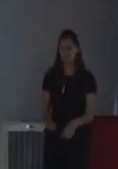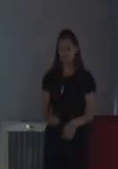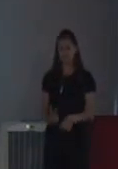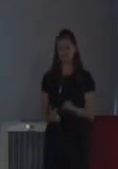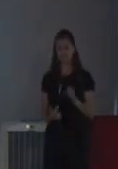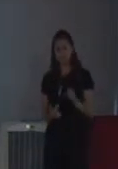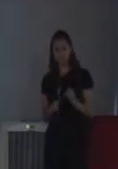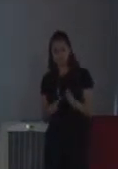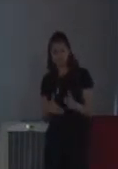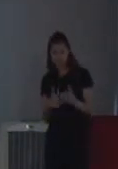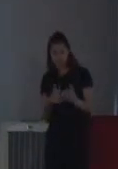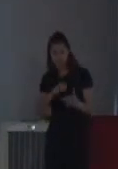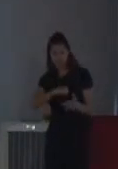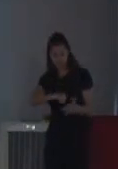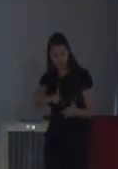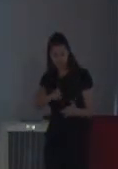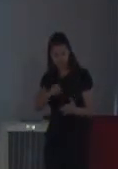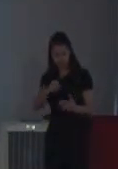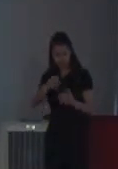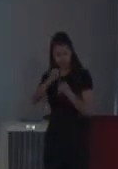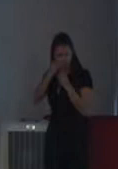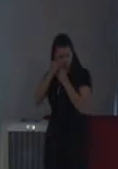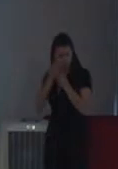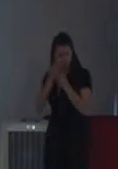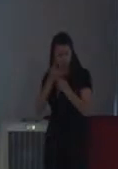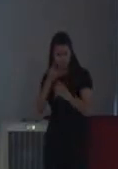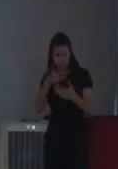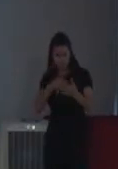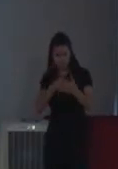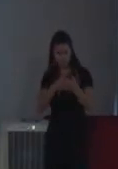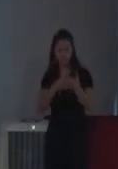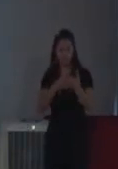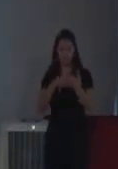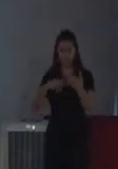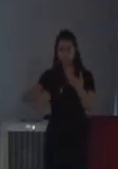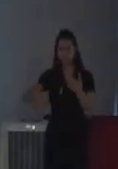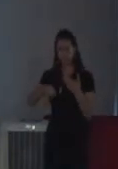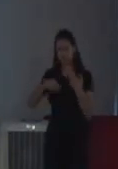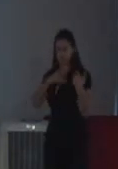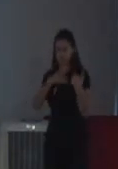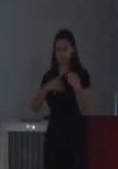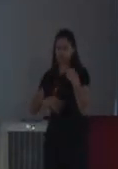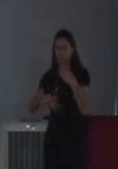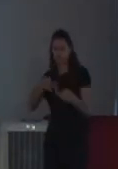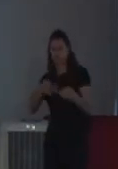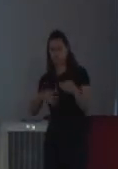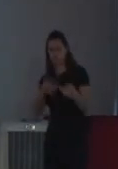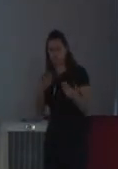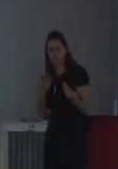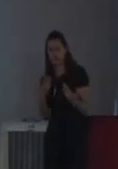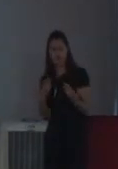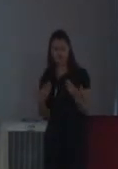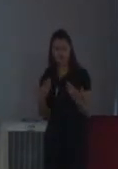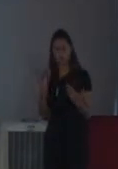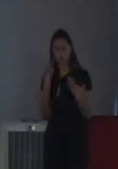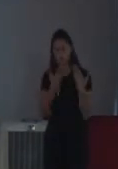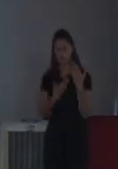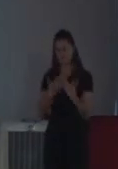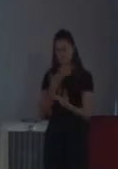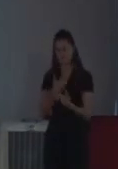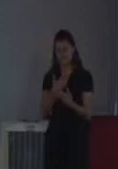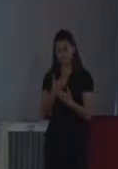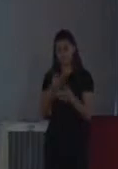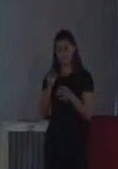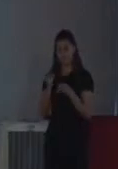en vulneración de derechos fundamentales, ¿sí? Esta jurisprudencia entra dentro de ese marco, que